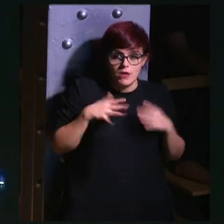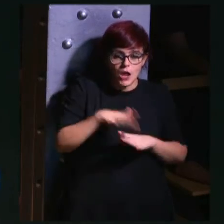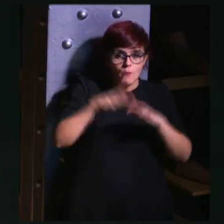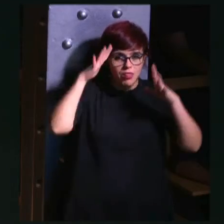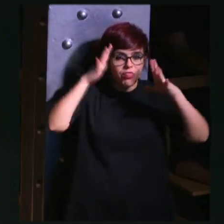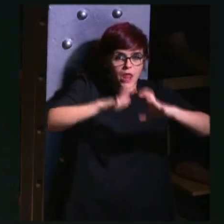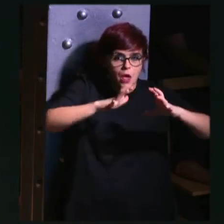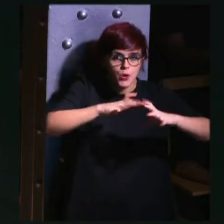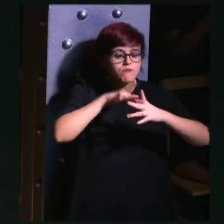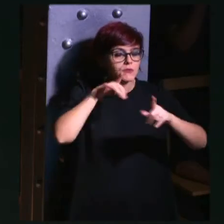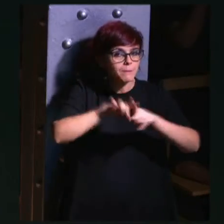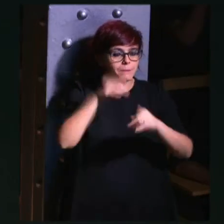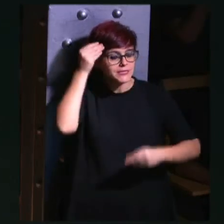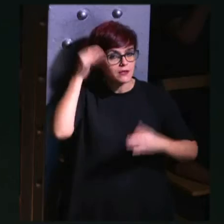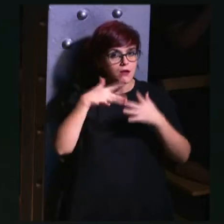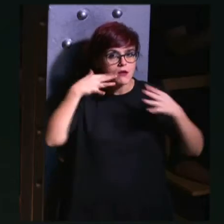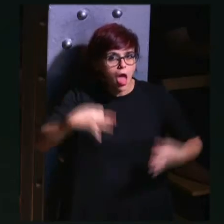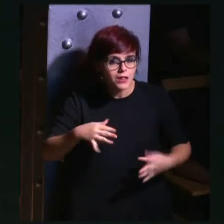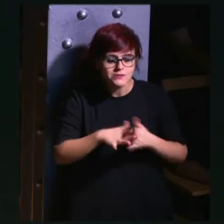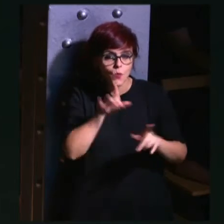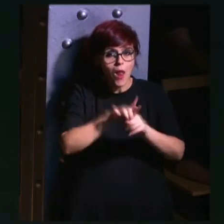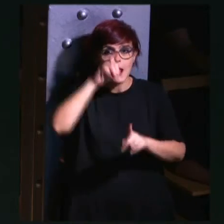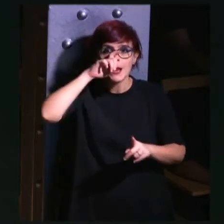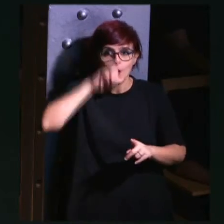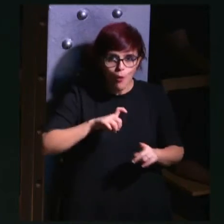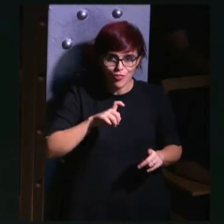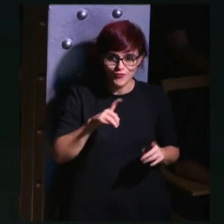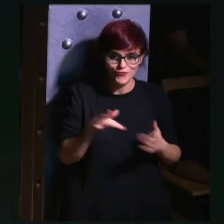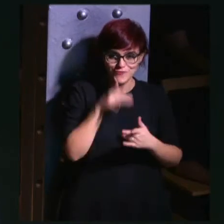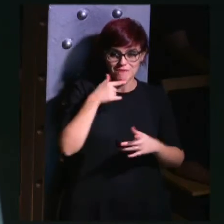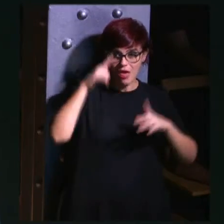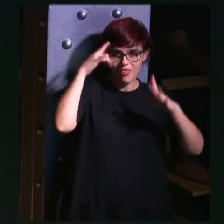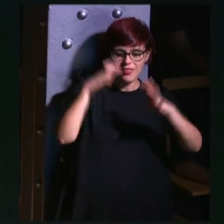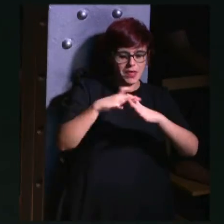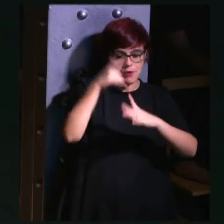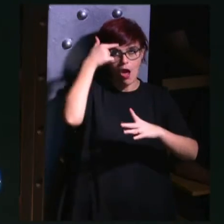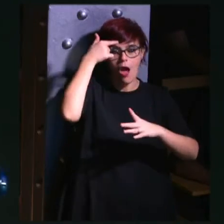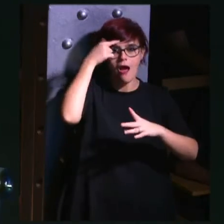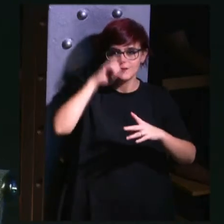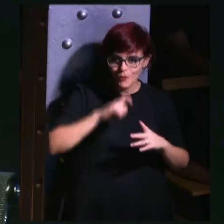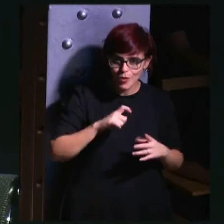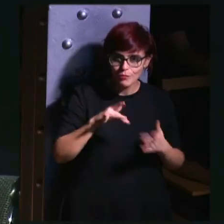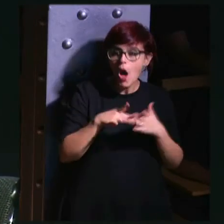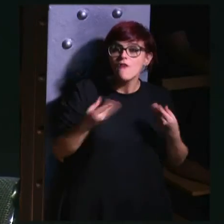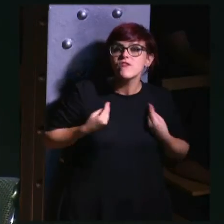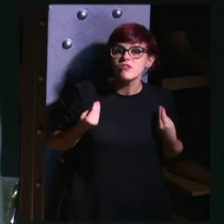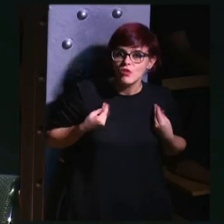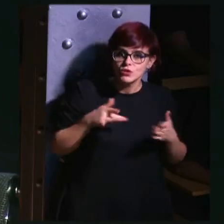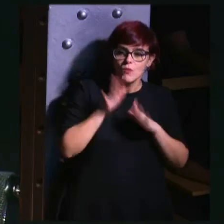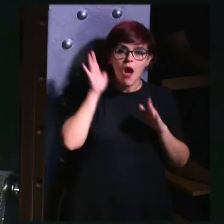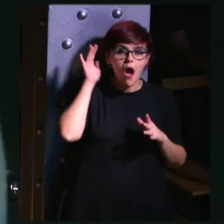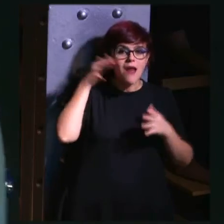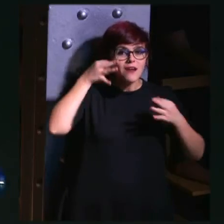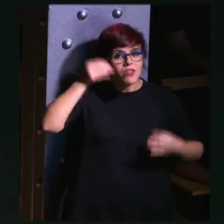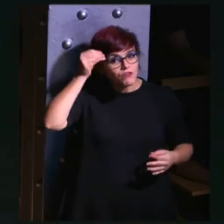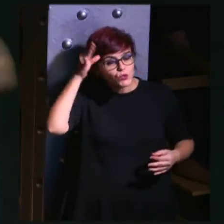que lo ha interpretado como real, se va a convertir en un recuerdo. Va a ser algo que mi cerebro va a interpretar como algo que yo he vivido. Y entonces ahí de repente empezamos